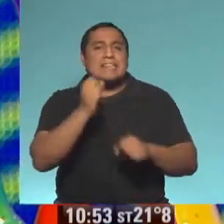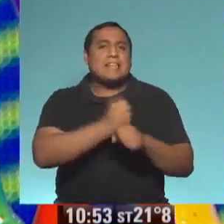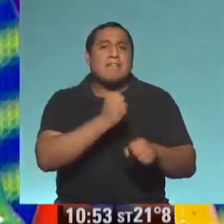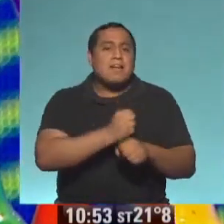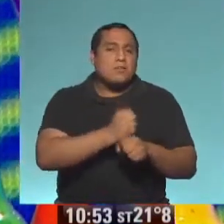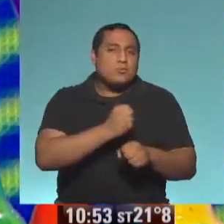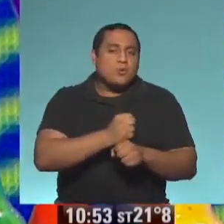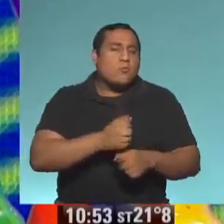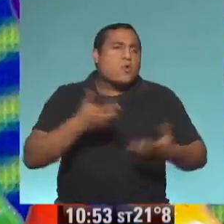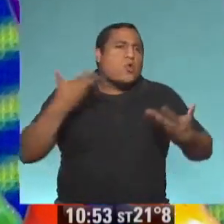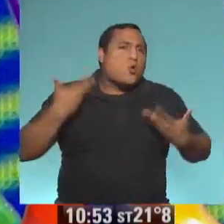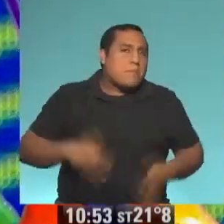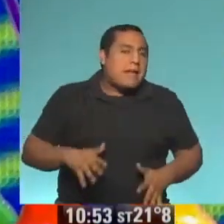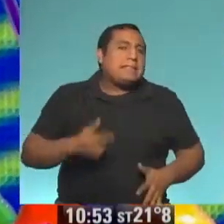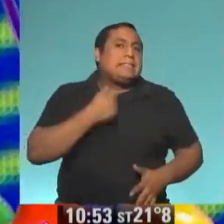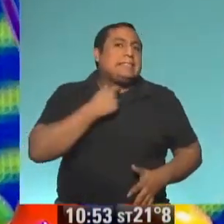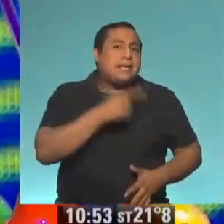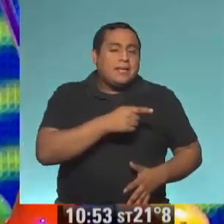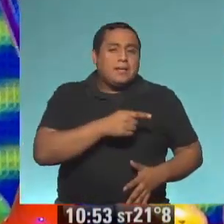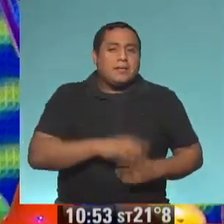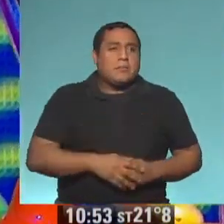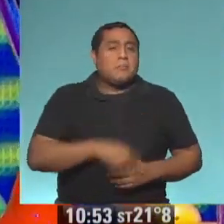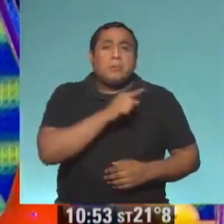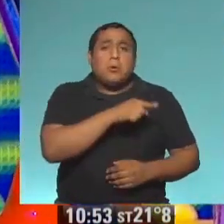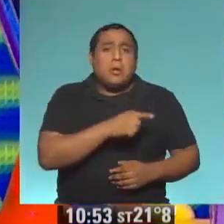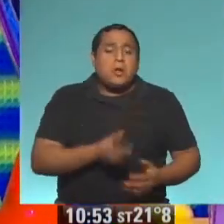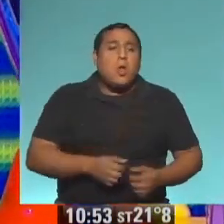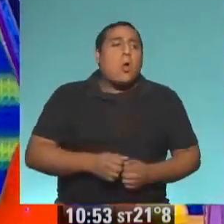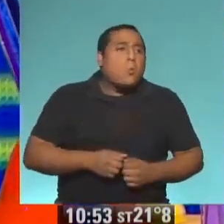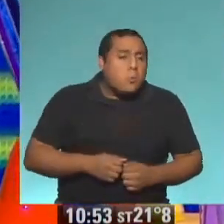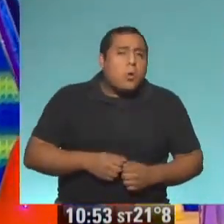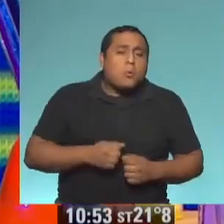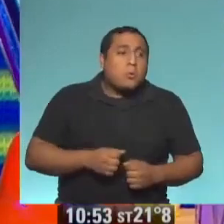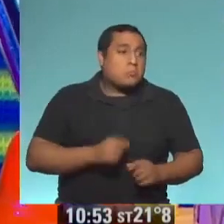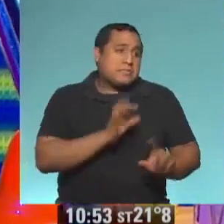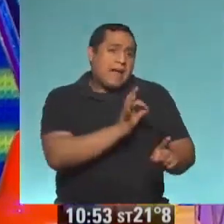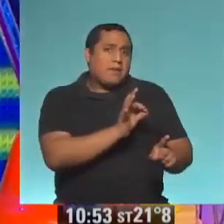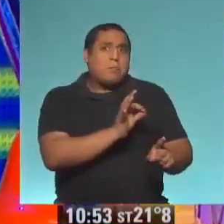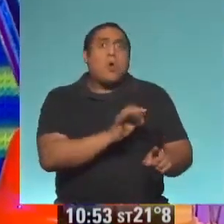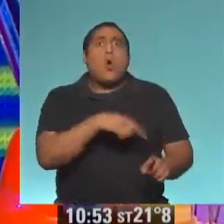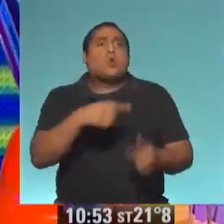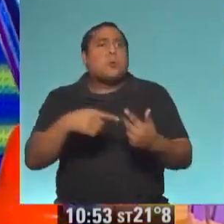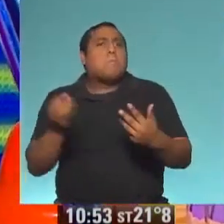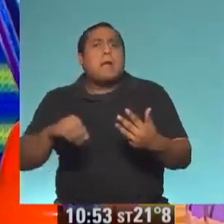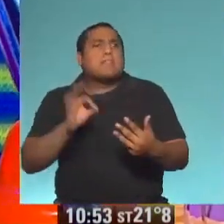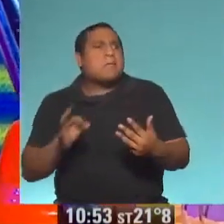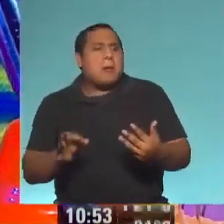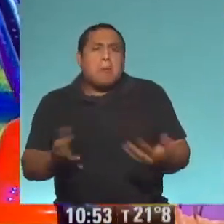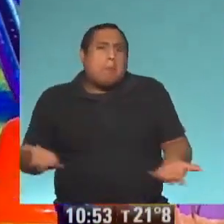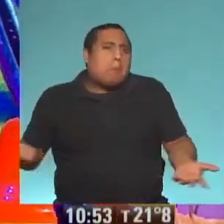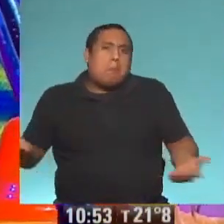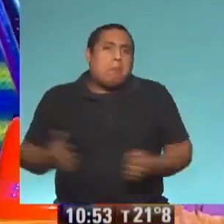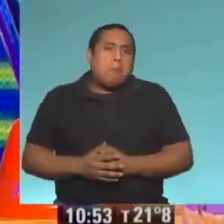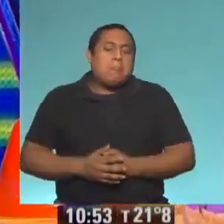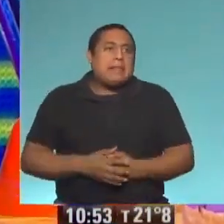normales. ¿Pero qué sabía hacer salvo soplar y soplar? La verdad, ninguna cosa. Algo habría